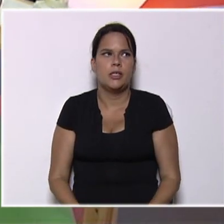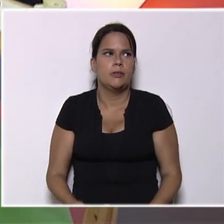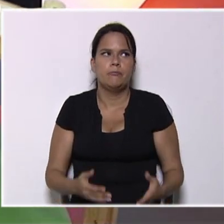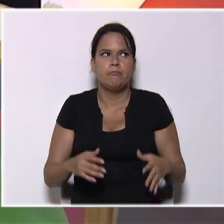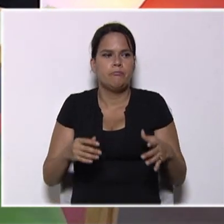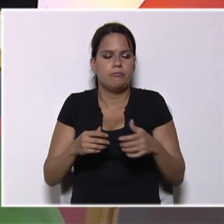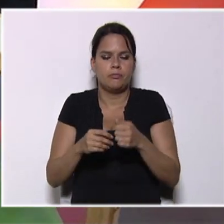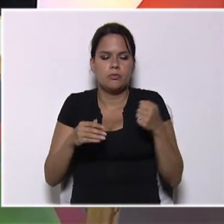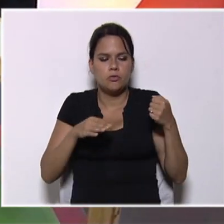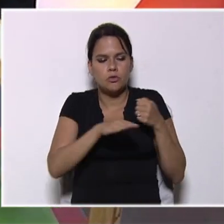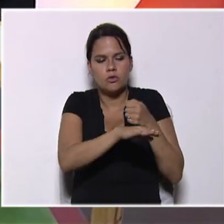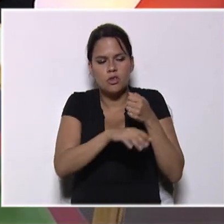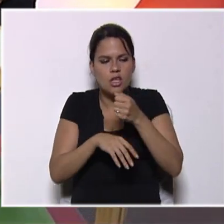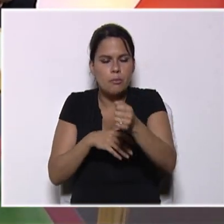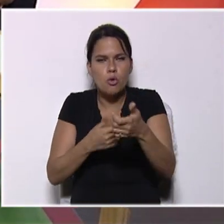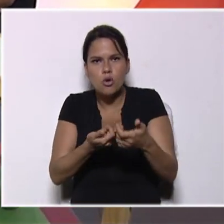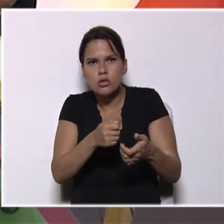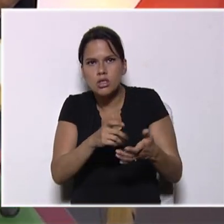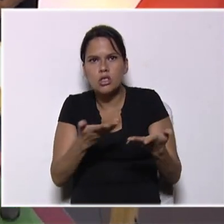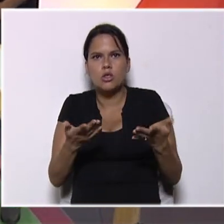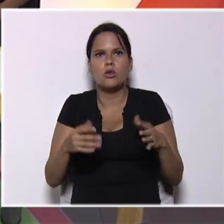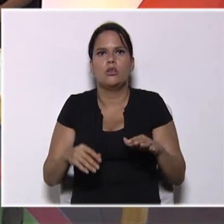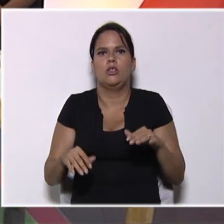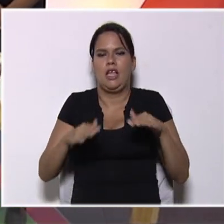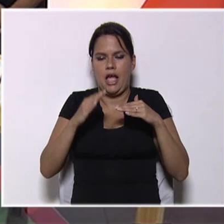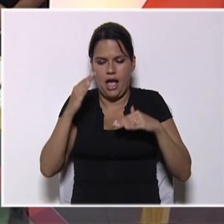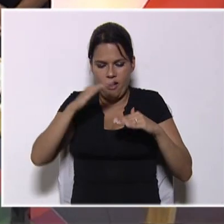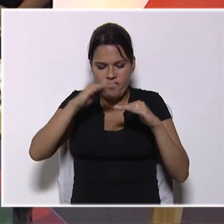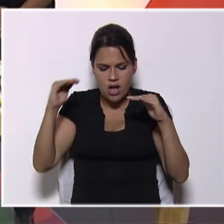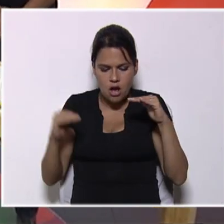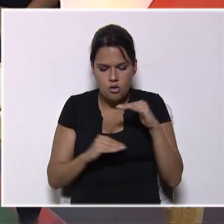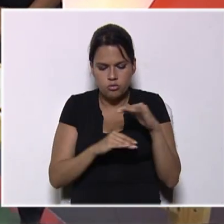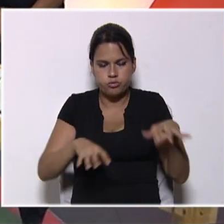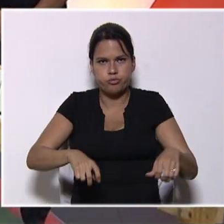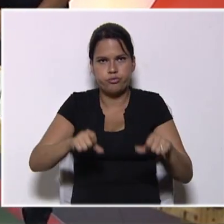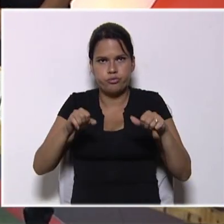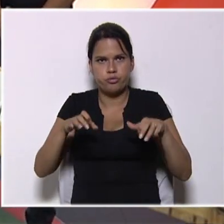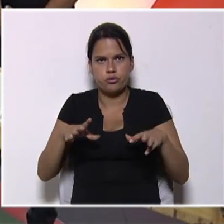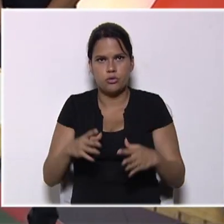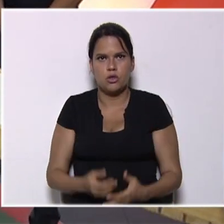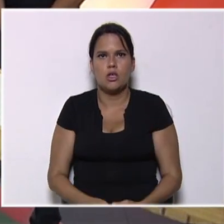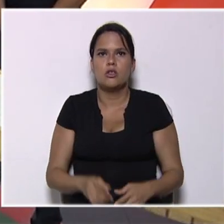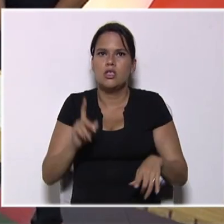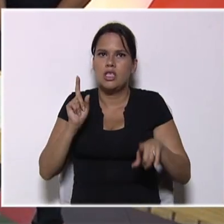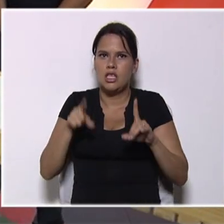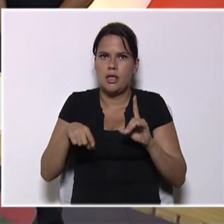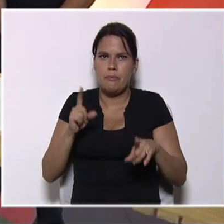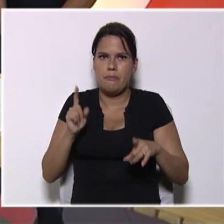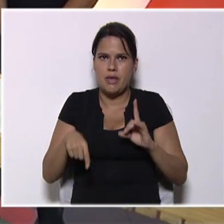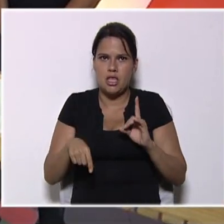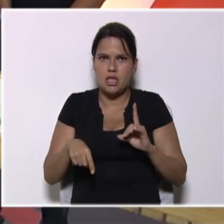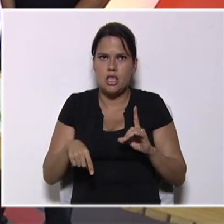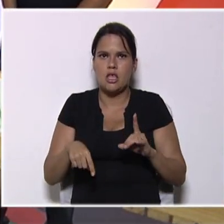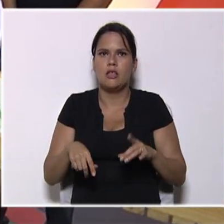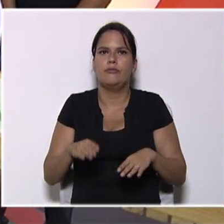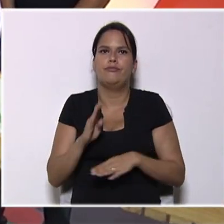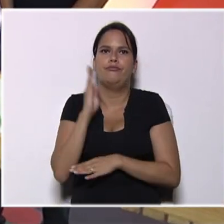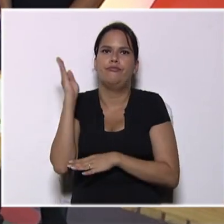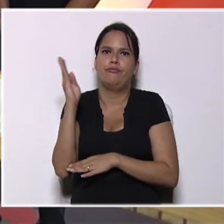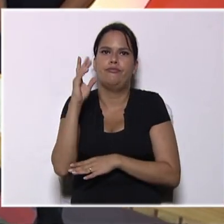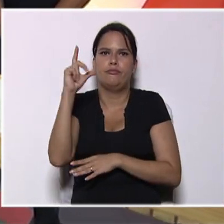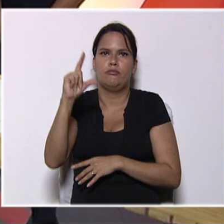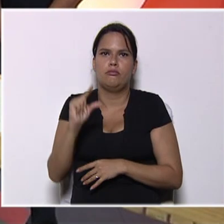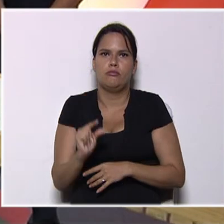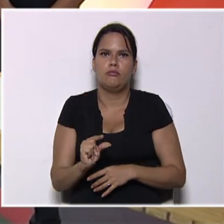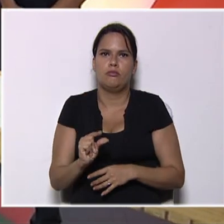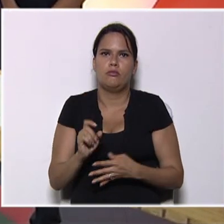en vertederos que están subterráneos. Entonces, eso es de punto de vista de la biodegradación. Pero hay